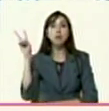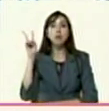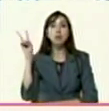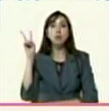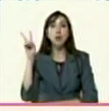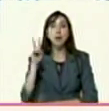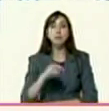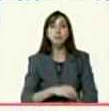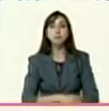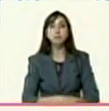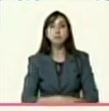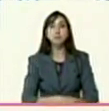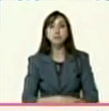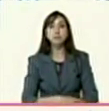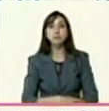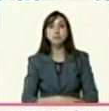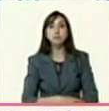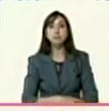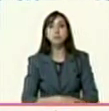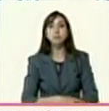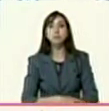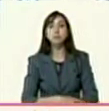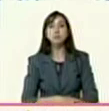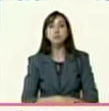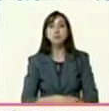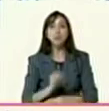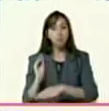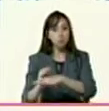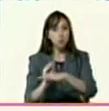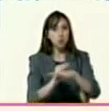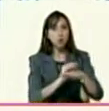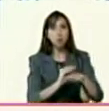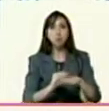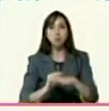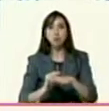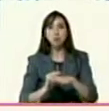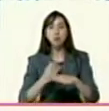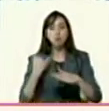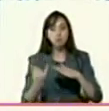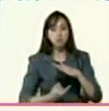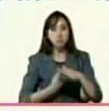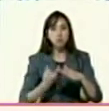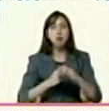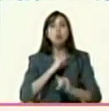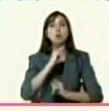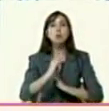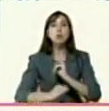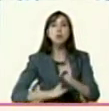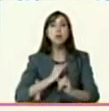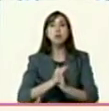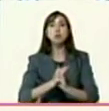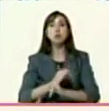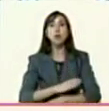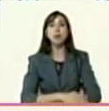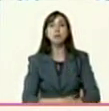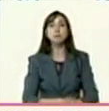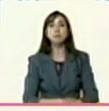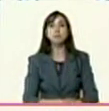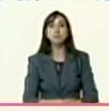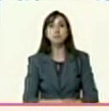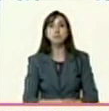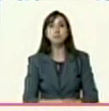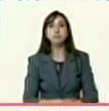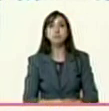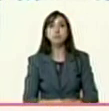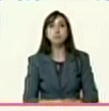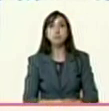y también vamos a solicitarlo a los organismos internacionales. Considerando que la